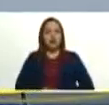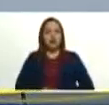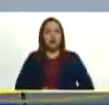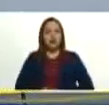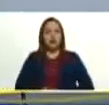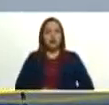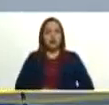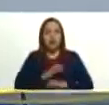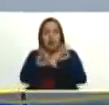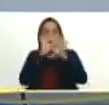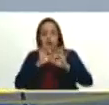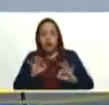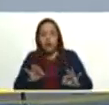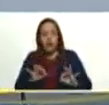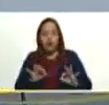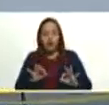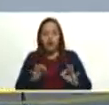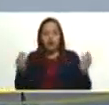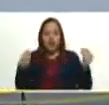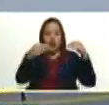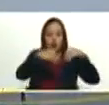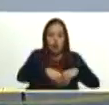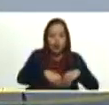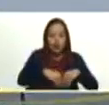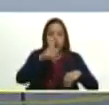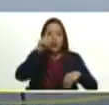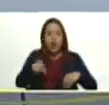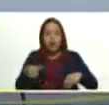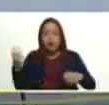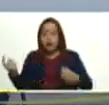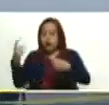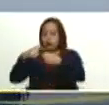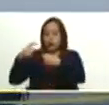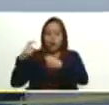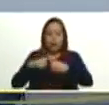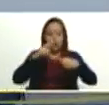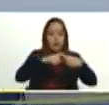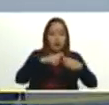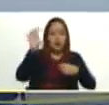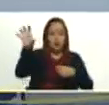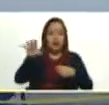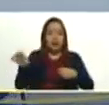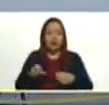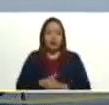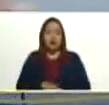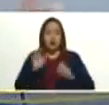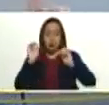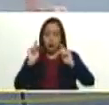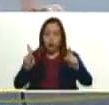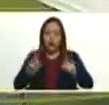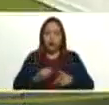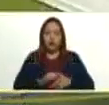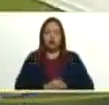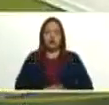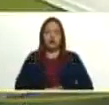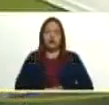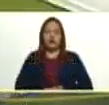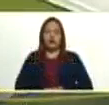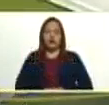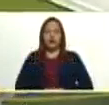de manera colegiada e incluyente. Pues bien,